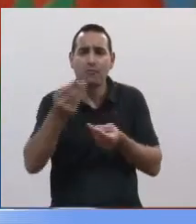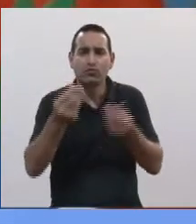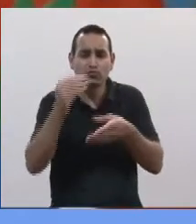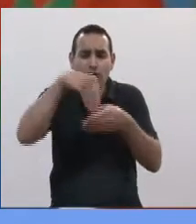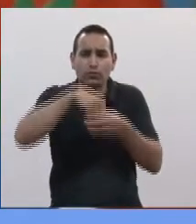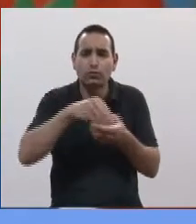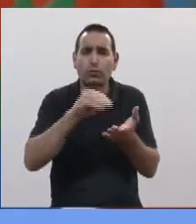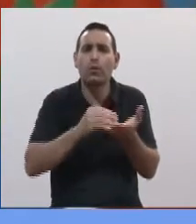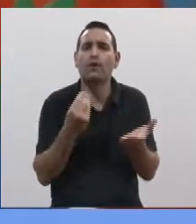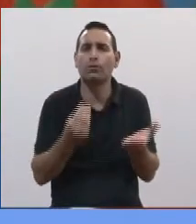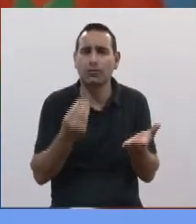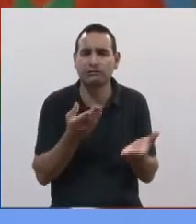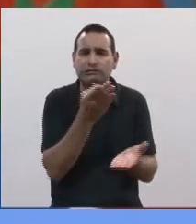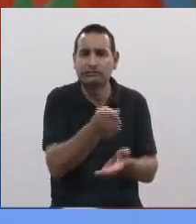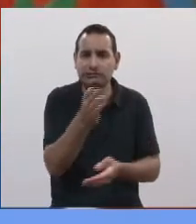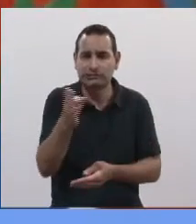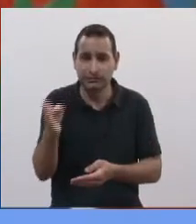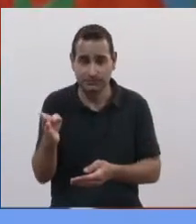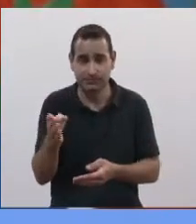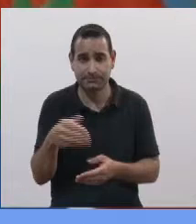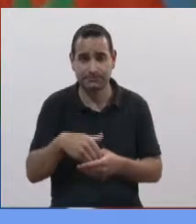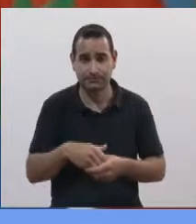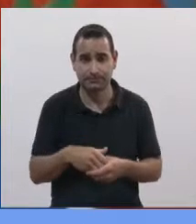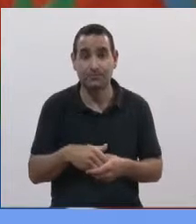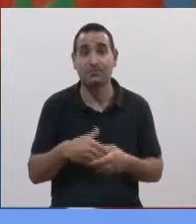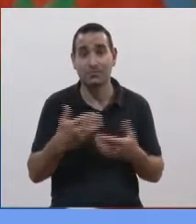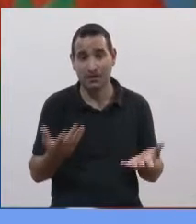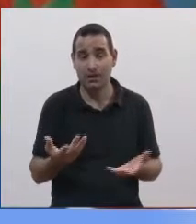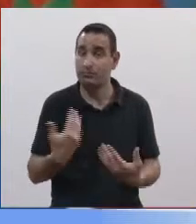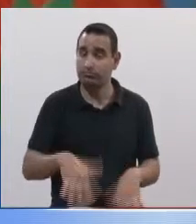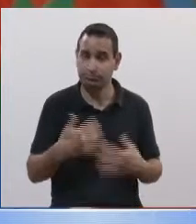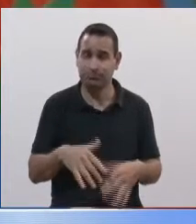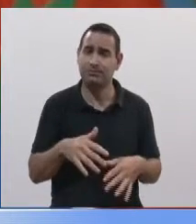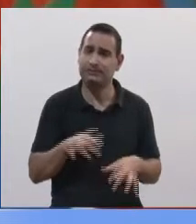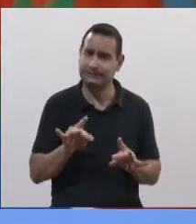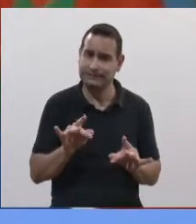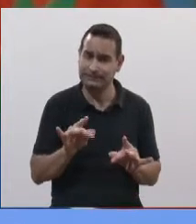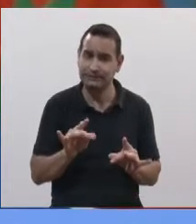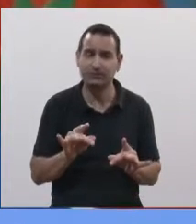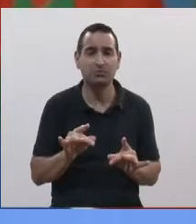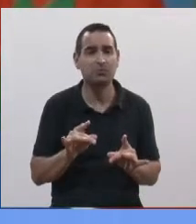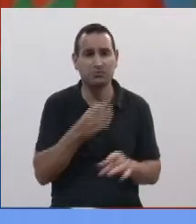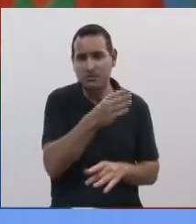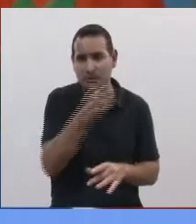presupuesto siguiente. Y esto, a pesar de lo duro que es, no